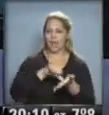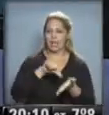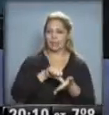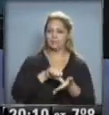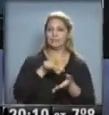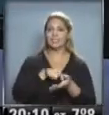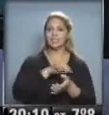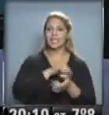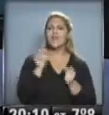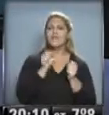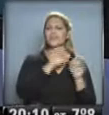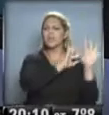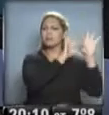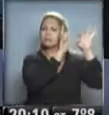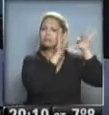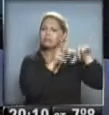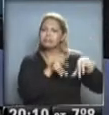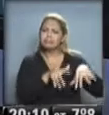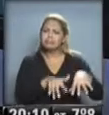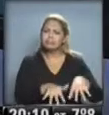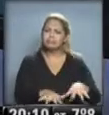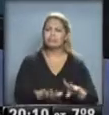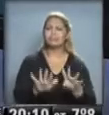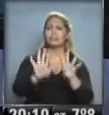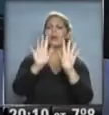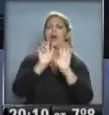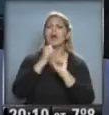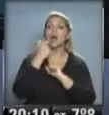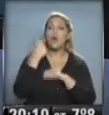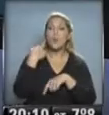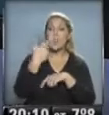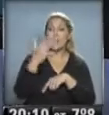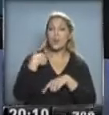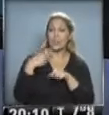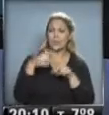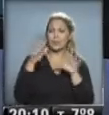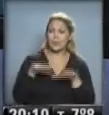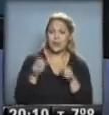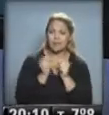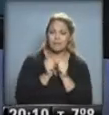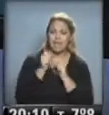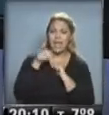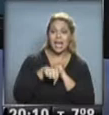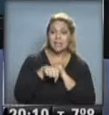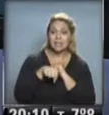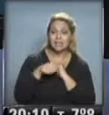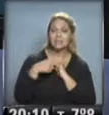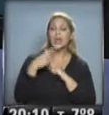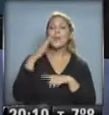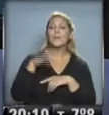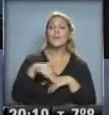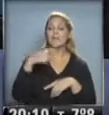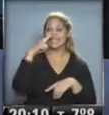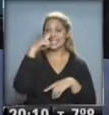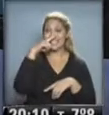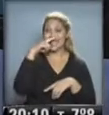de aire frío de origen polar que está ya ingresando por el sur argentino dejará en los próximos días temperaturas muy bajas. En la Patagonia mínimas de 7 grados bajo 0